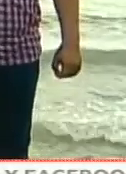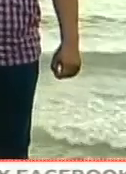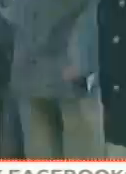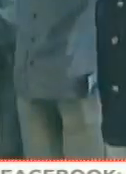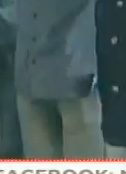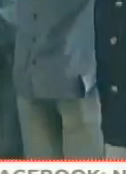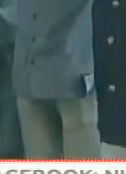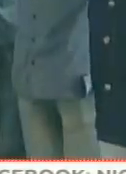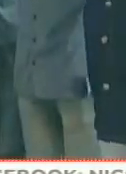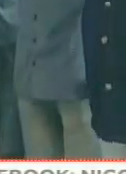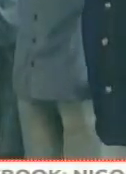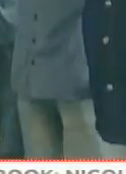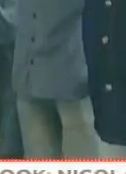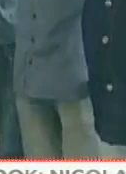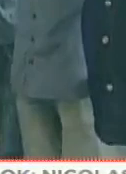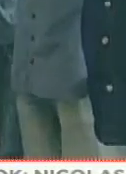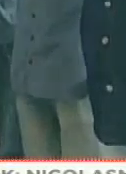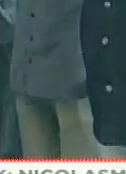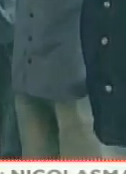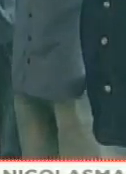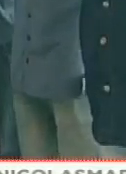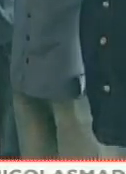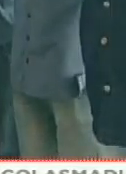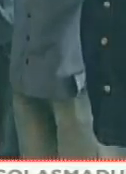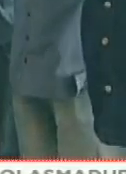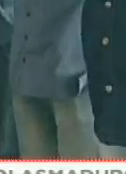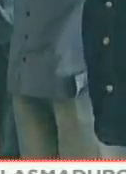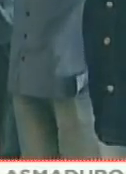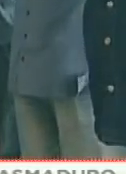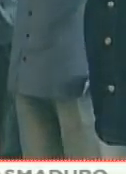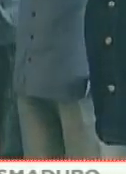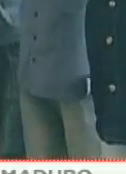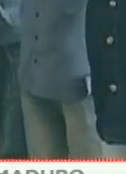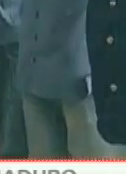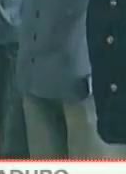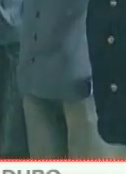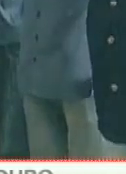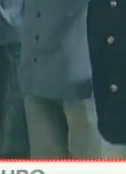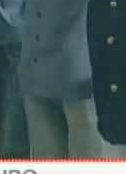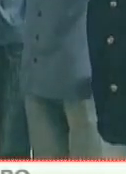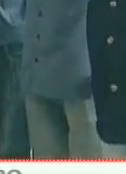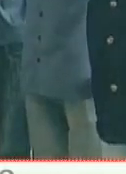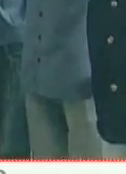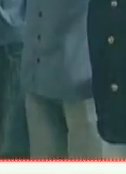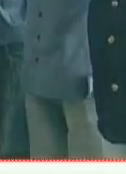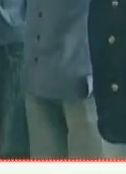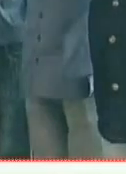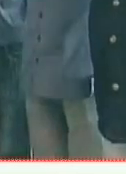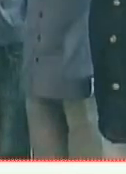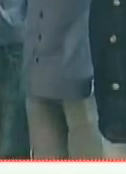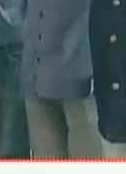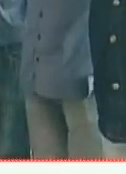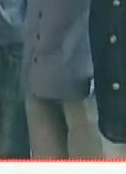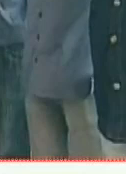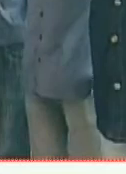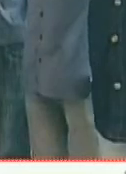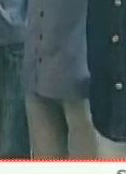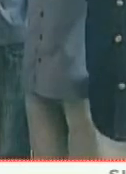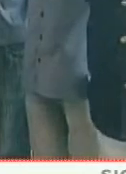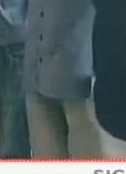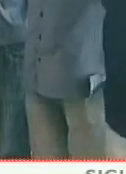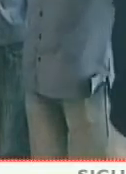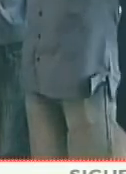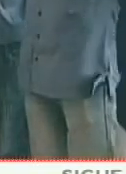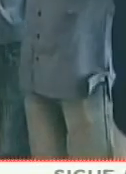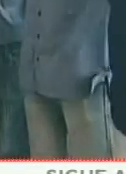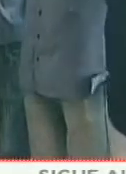mujeres, trabajadores, pueblo trabajador que está comprometido con llevar adelante este proyecto hasta convertir nuestro